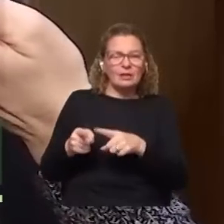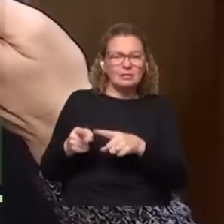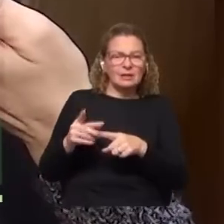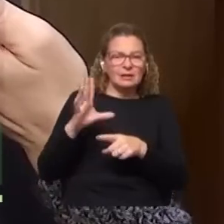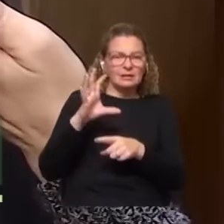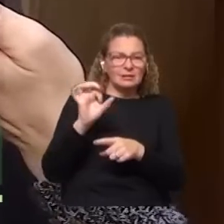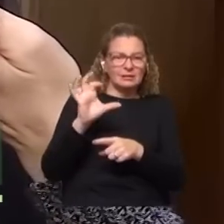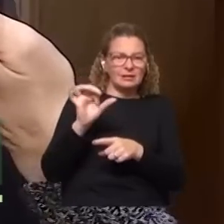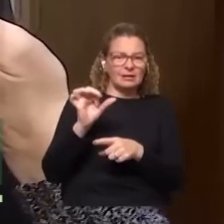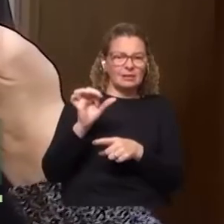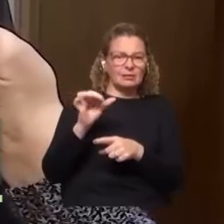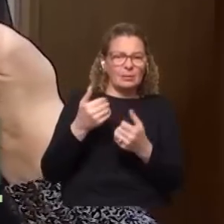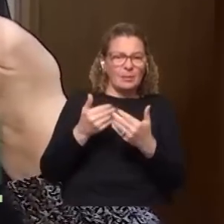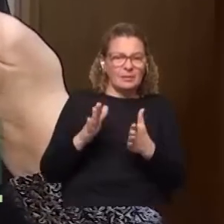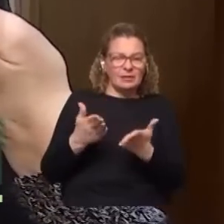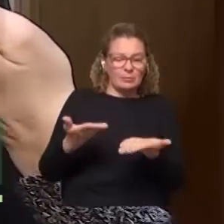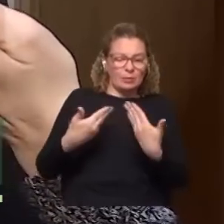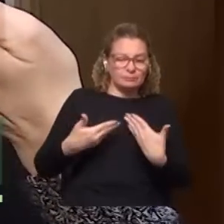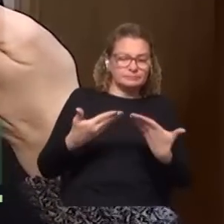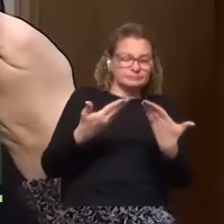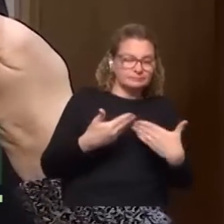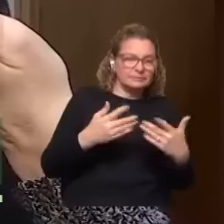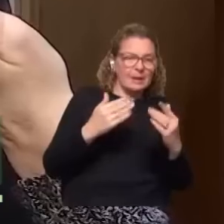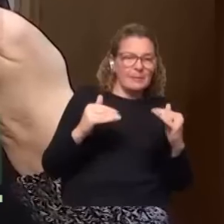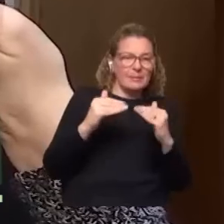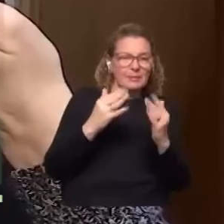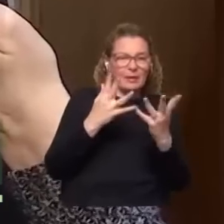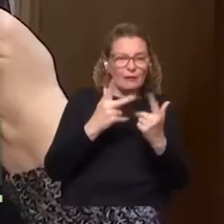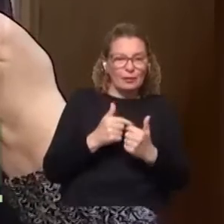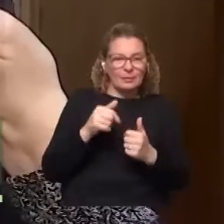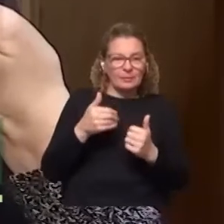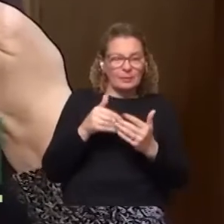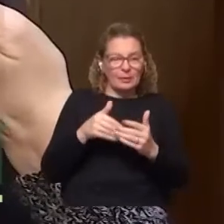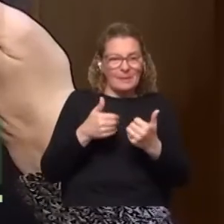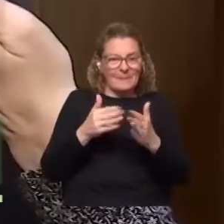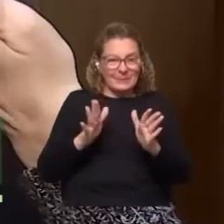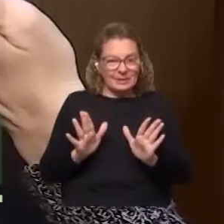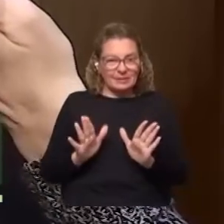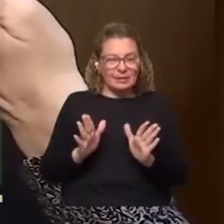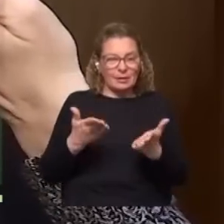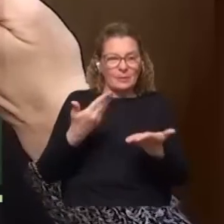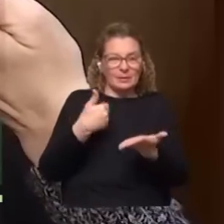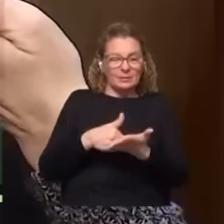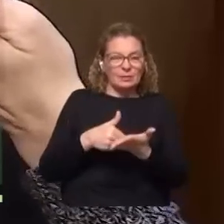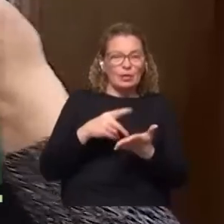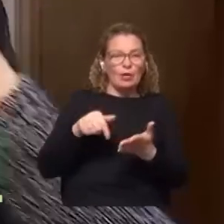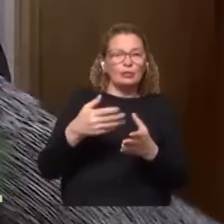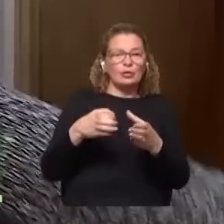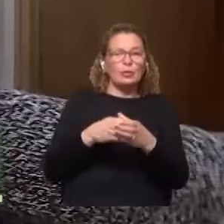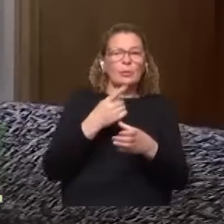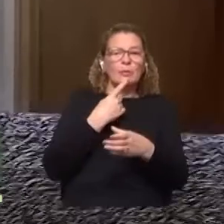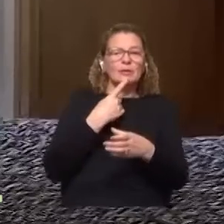senadores que estamos empezando a recibir de la misma forma que a partir de hoy vamos a recibir los planteamientos de los otros partidos